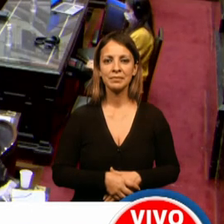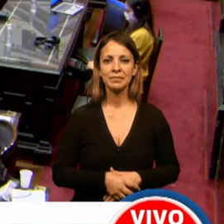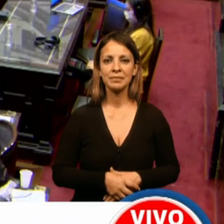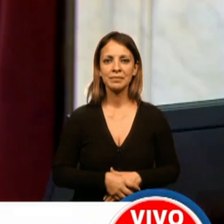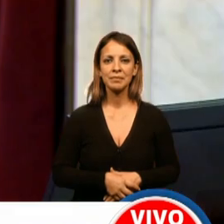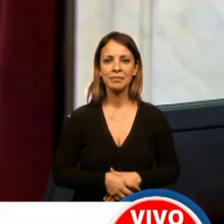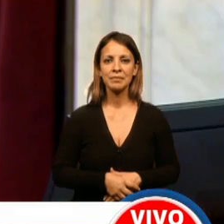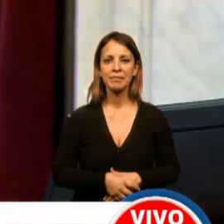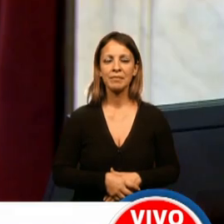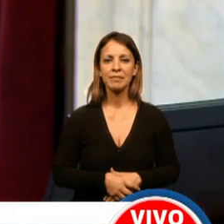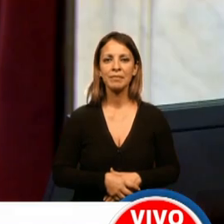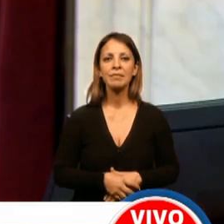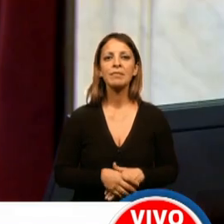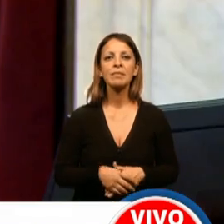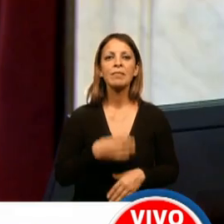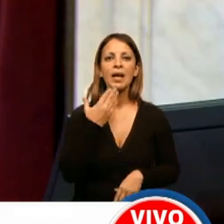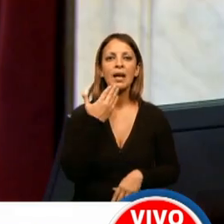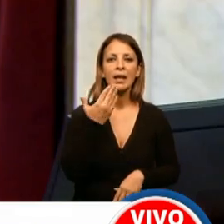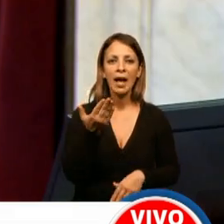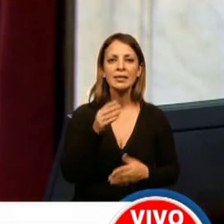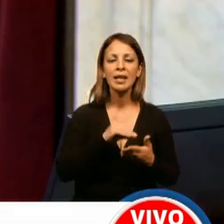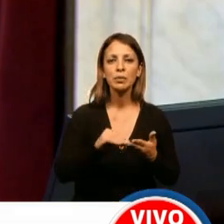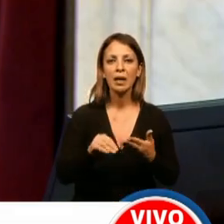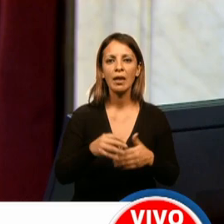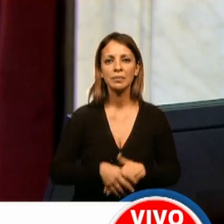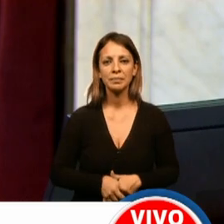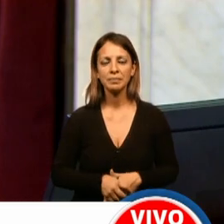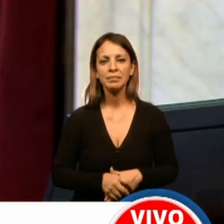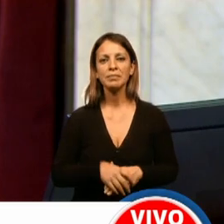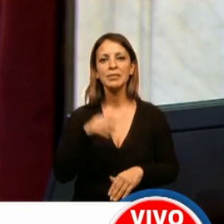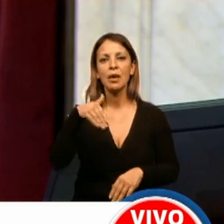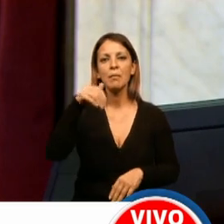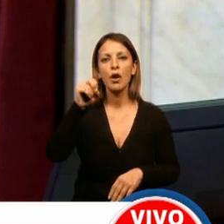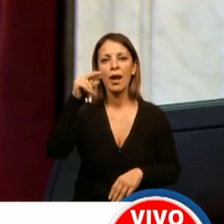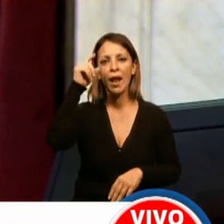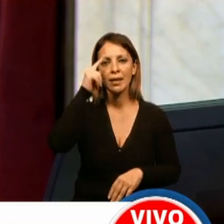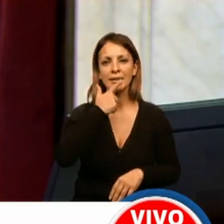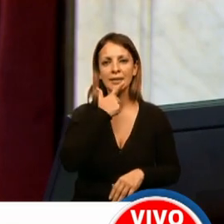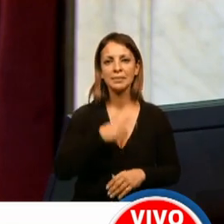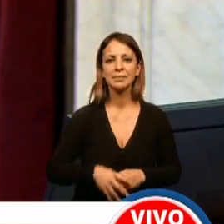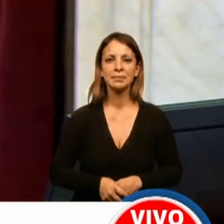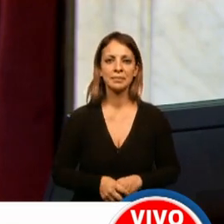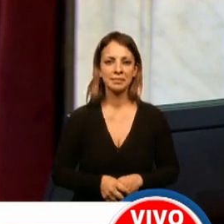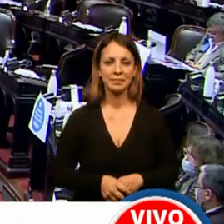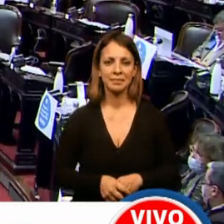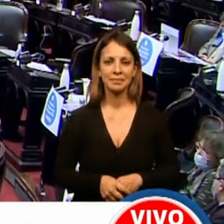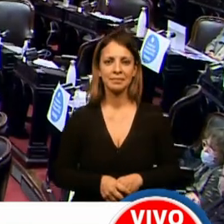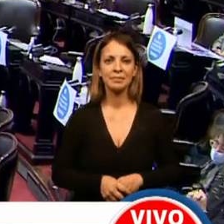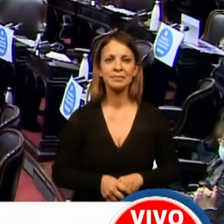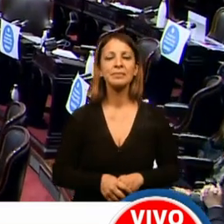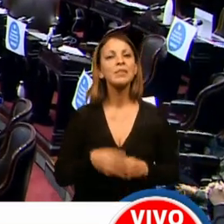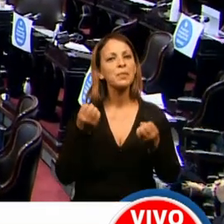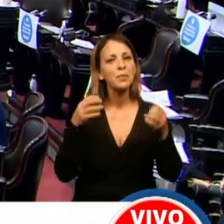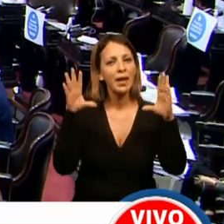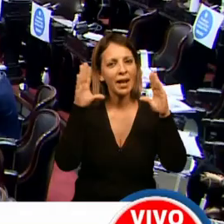gracias diputados estévez en uso de la palabra la diputada flavia morales buenas noches señora